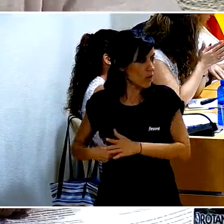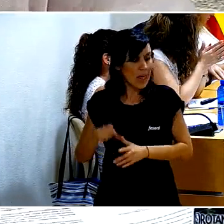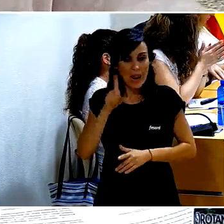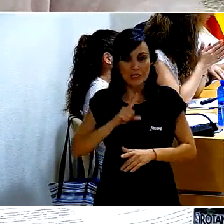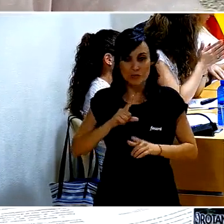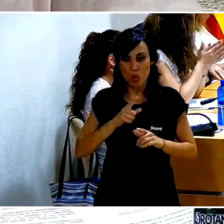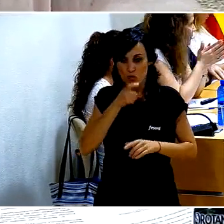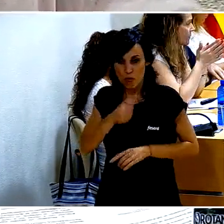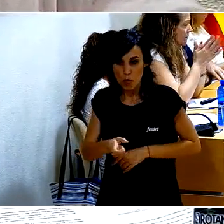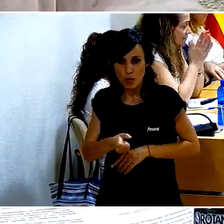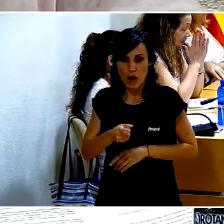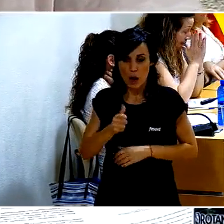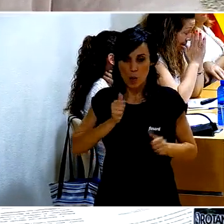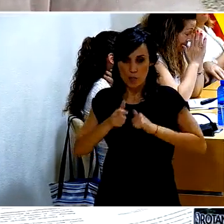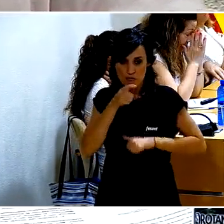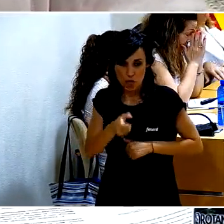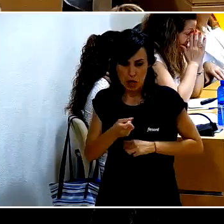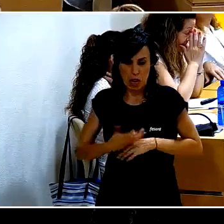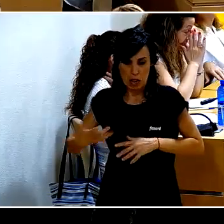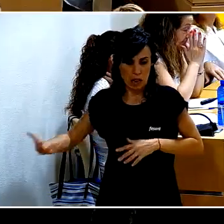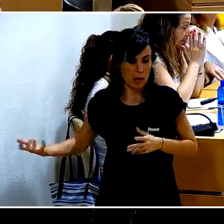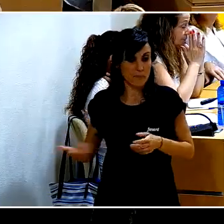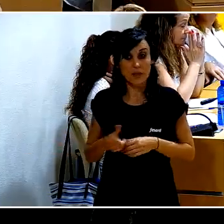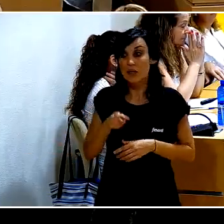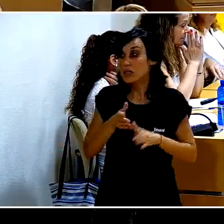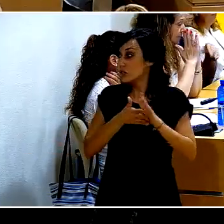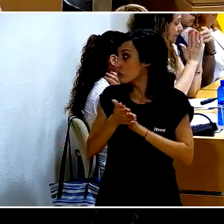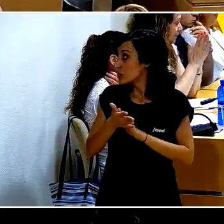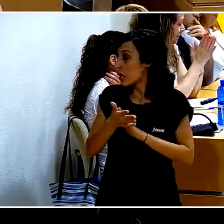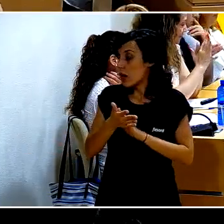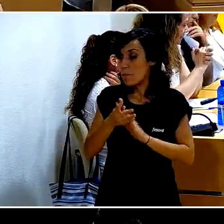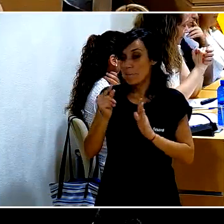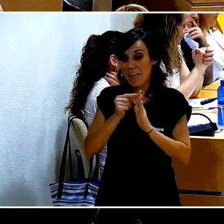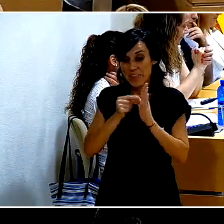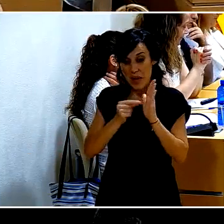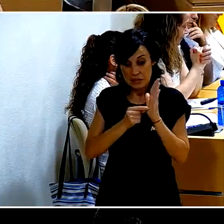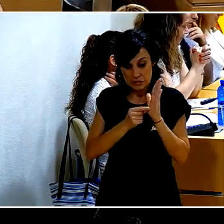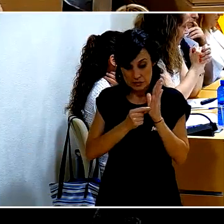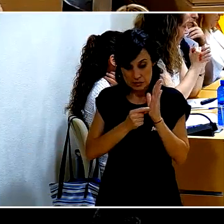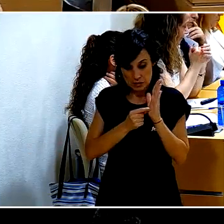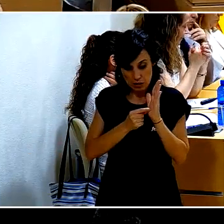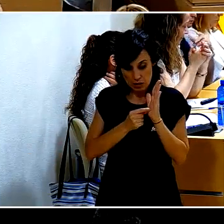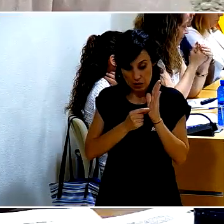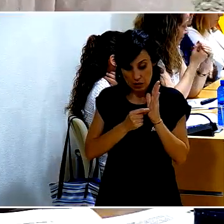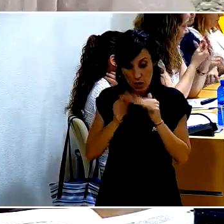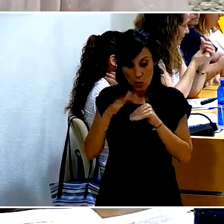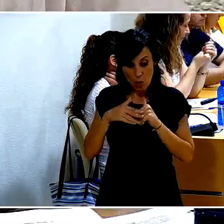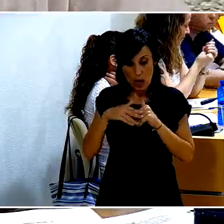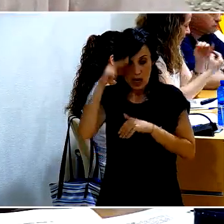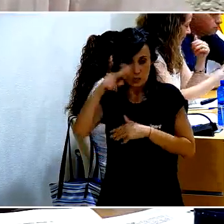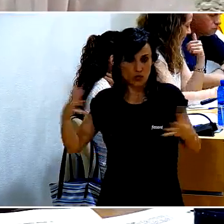lesbofobia, bifobia, etc. Y adoptar una serie de medidas para promover el